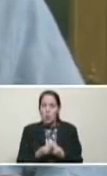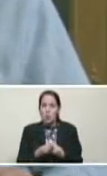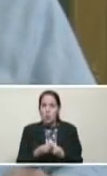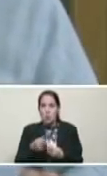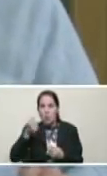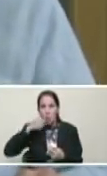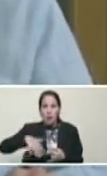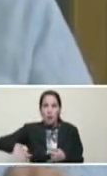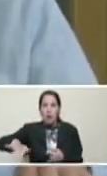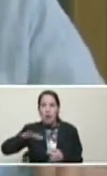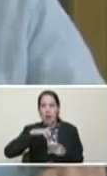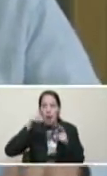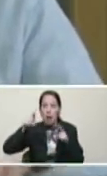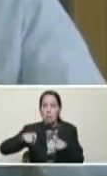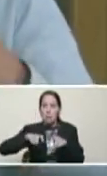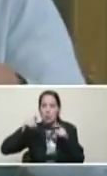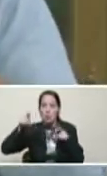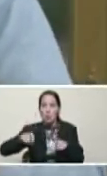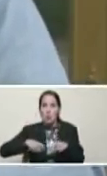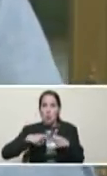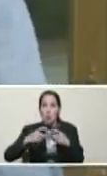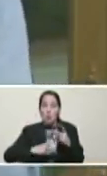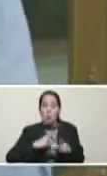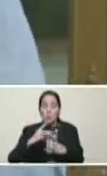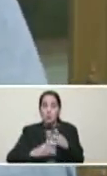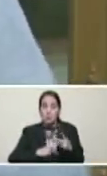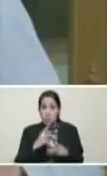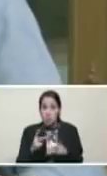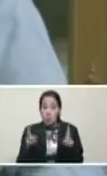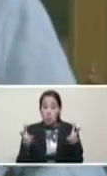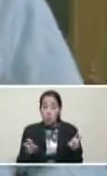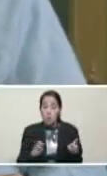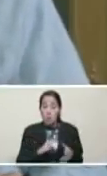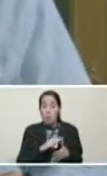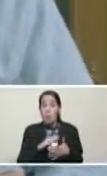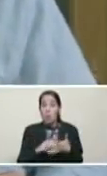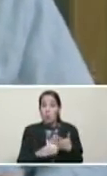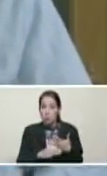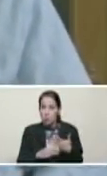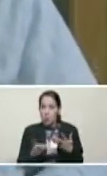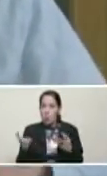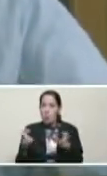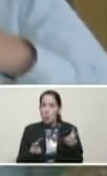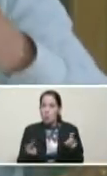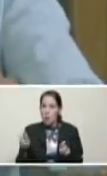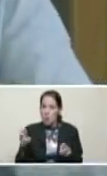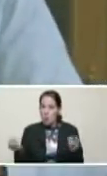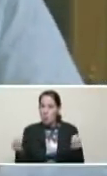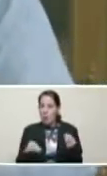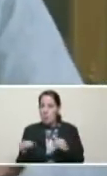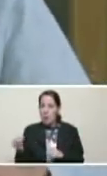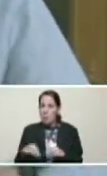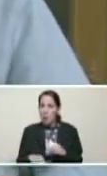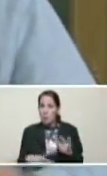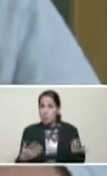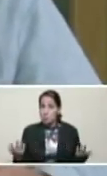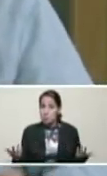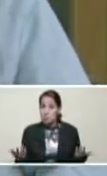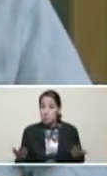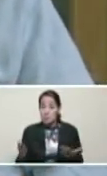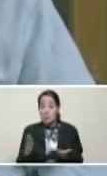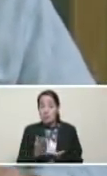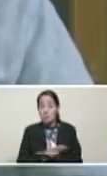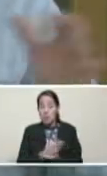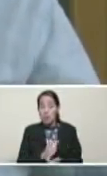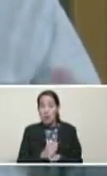campesinas con nuestros productores la insurgencia de nuevos productos incluso nuevos productos que van reemplazando de